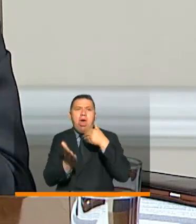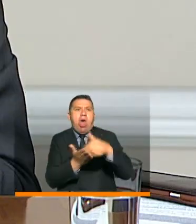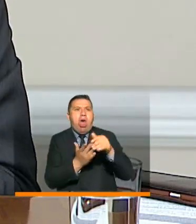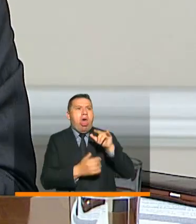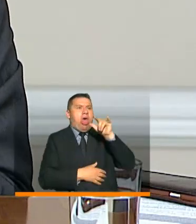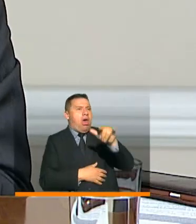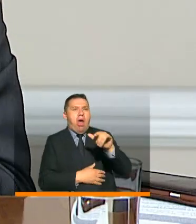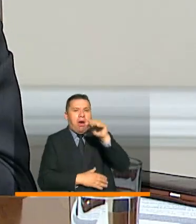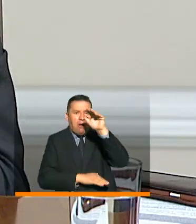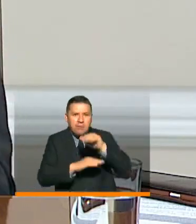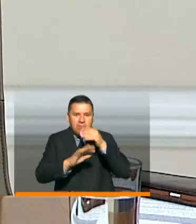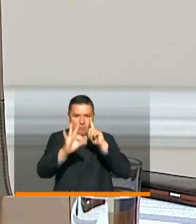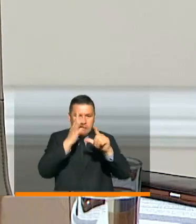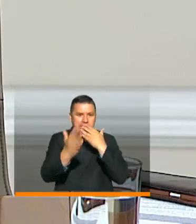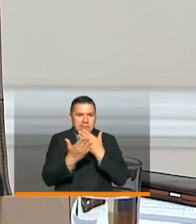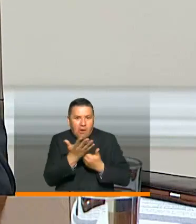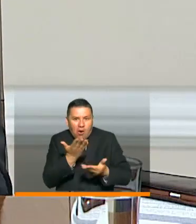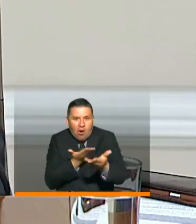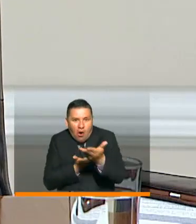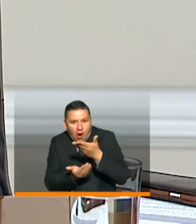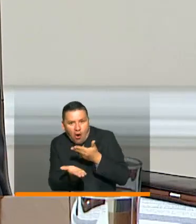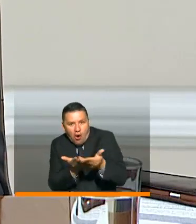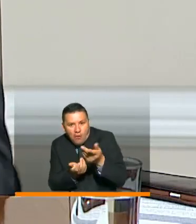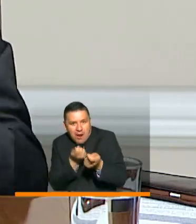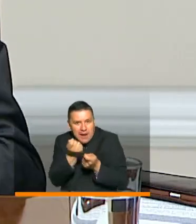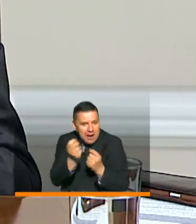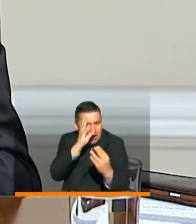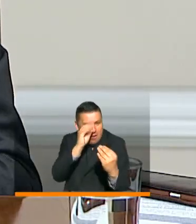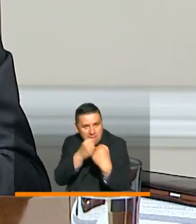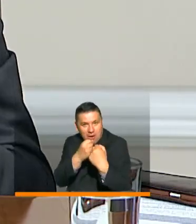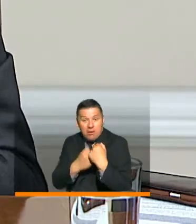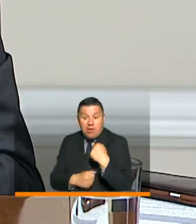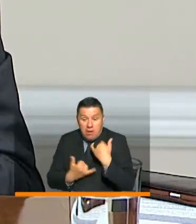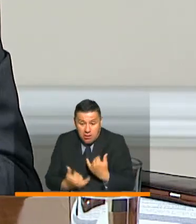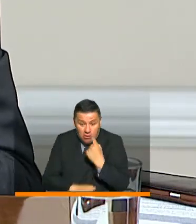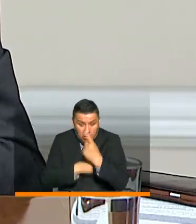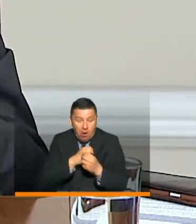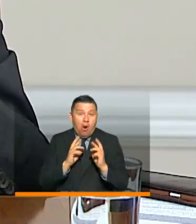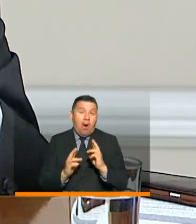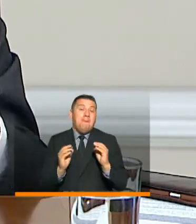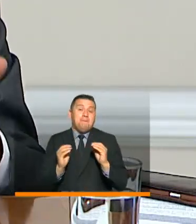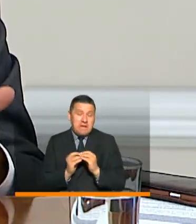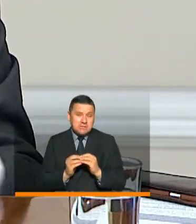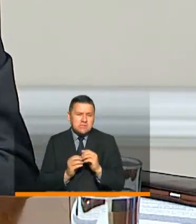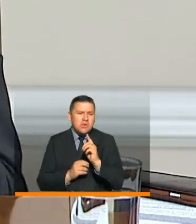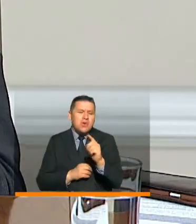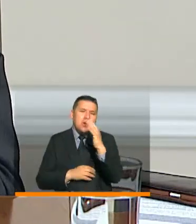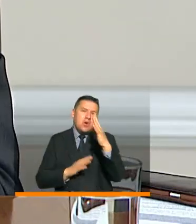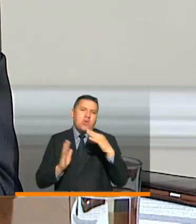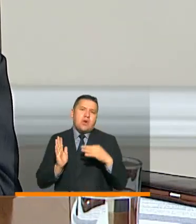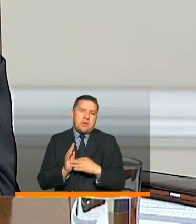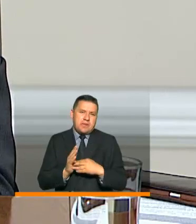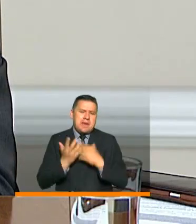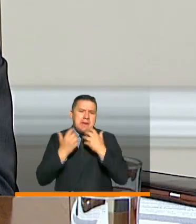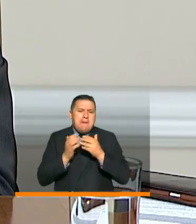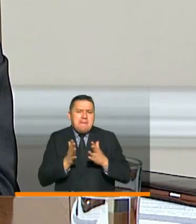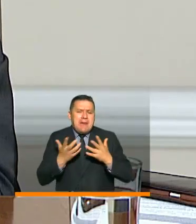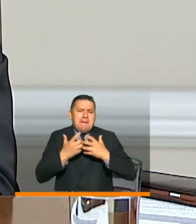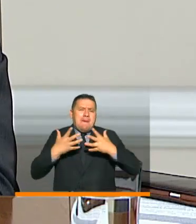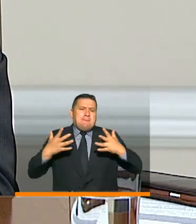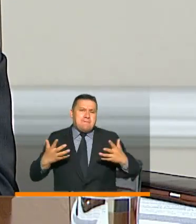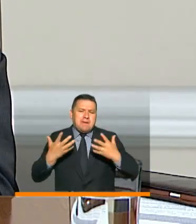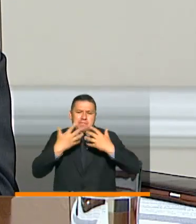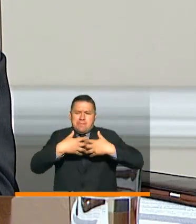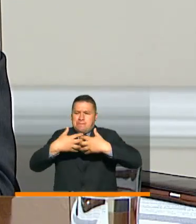costos, elevaron ventas, accedieron a nuevos mercados. Y este año lo vamos a hacer con más de 4.000 micro, pequeños y